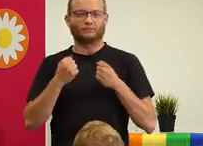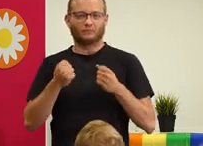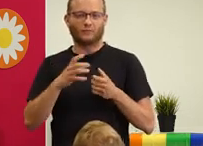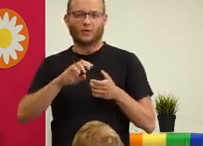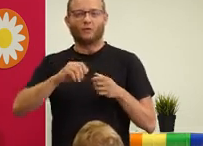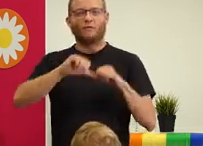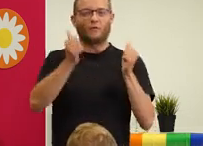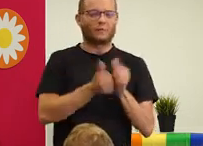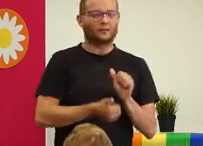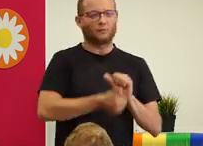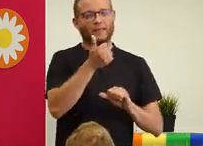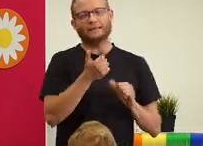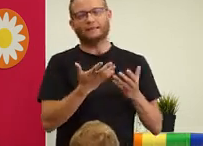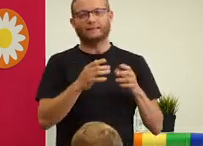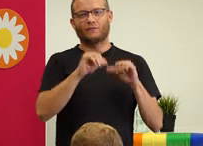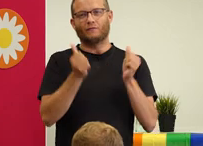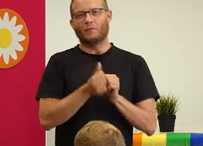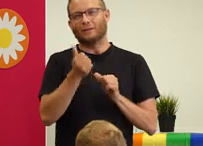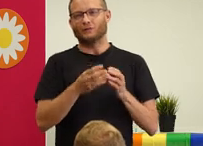está tirando a un formato más como